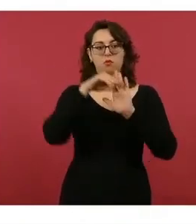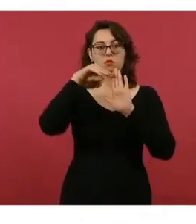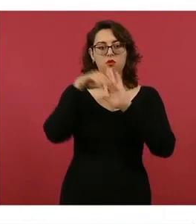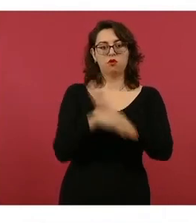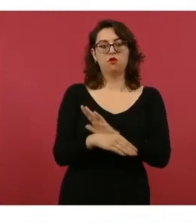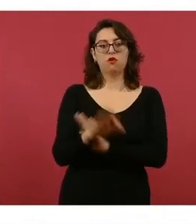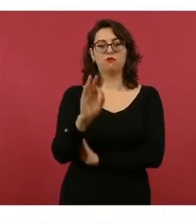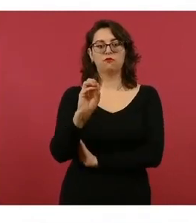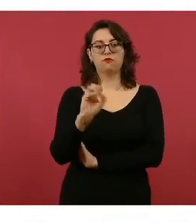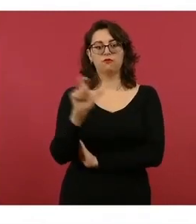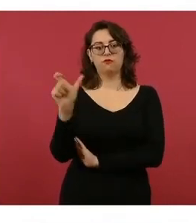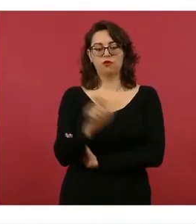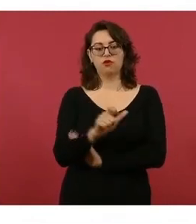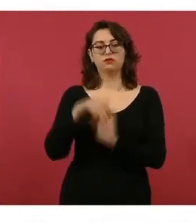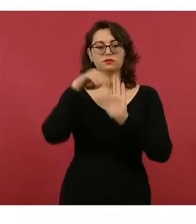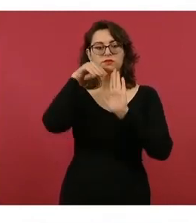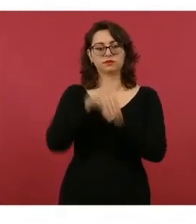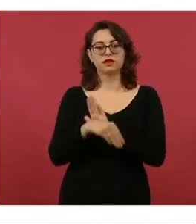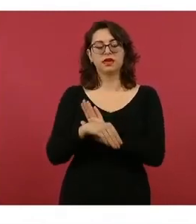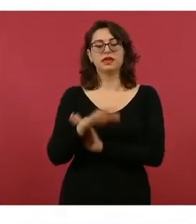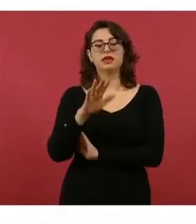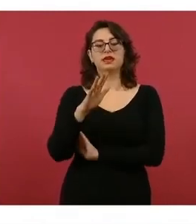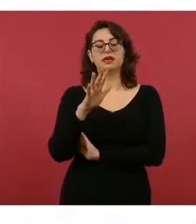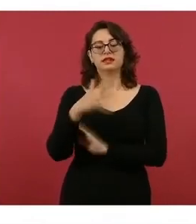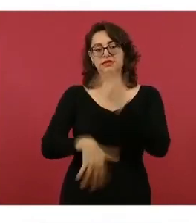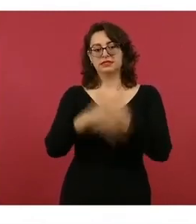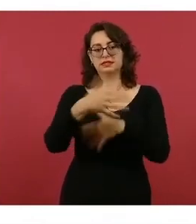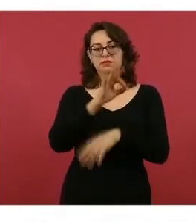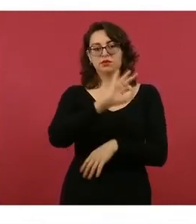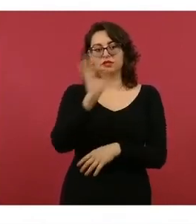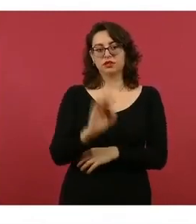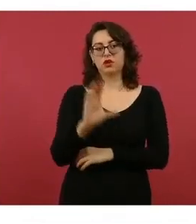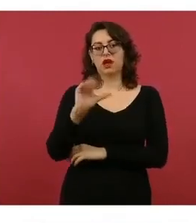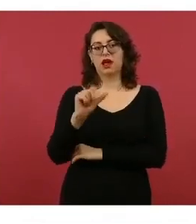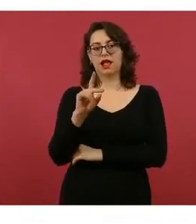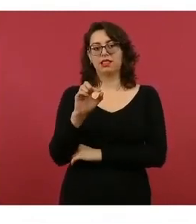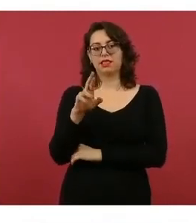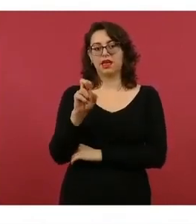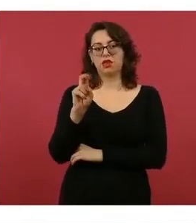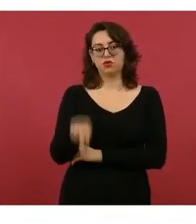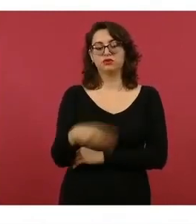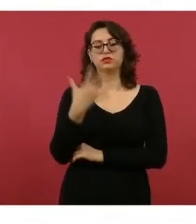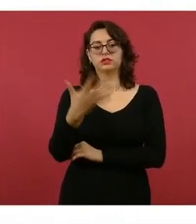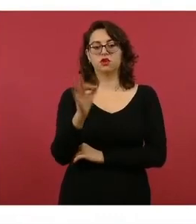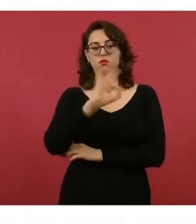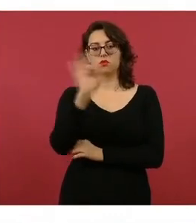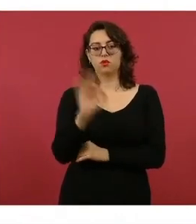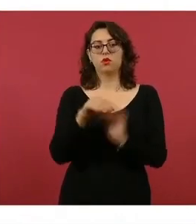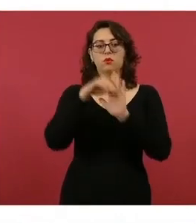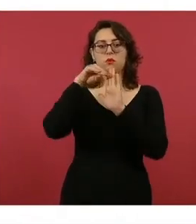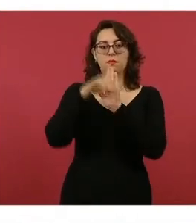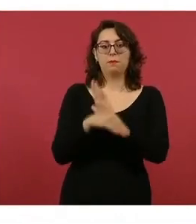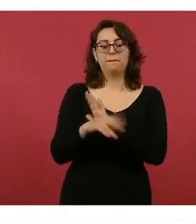15%, Felipe Calderón 5%, Peña Nieto 43% y